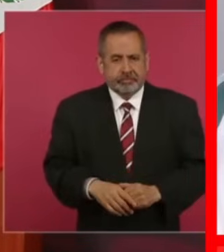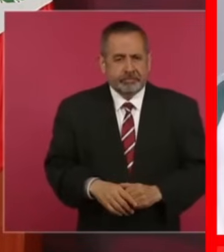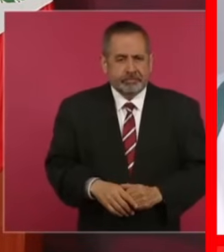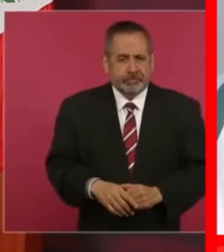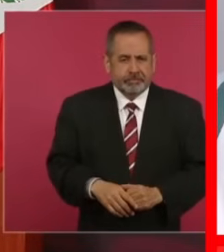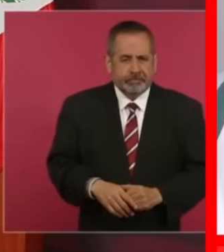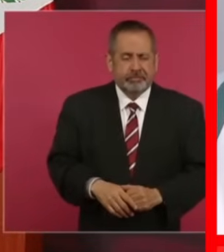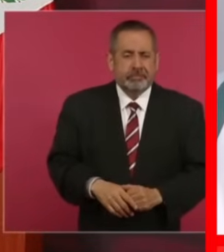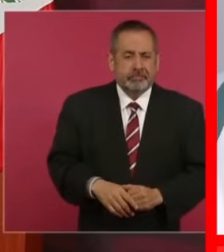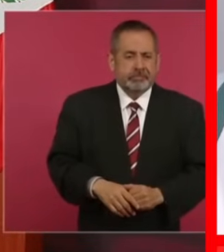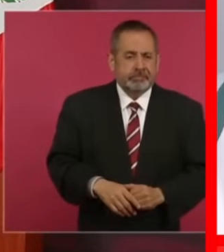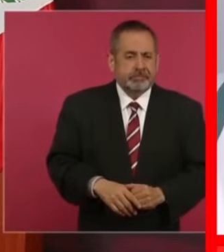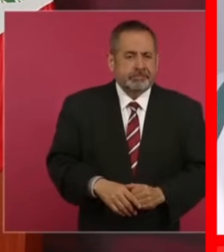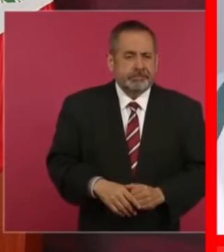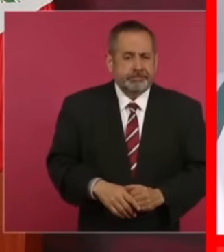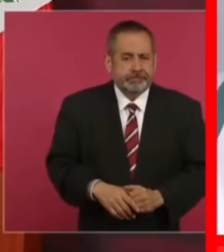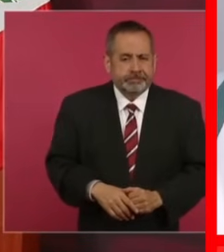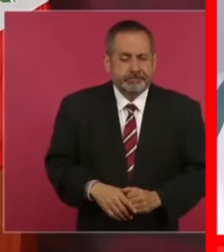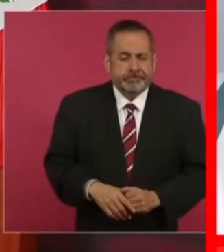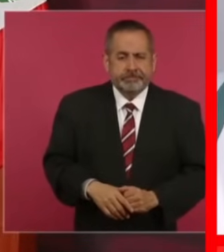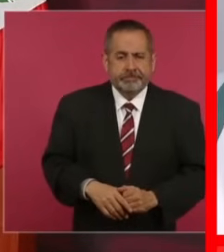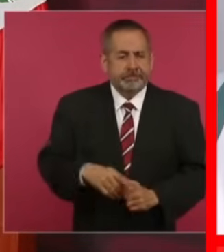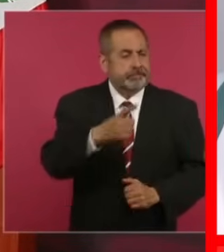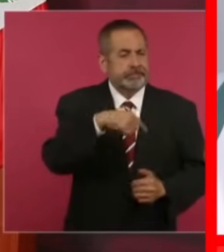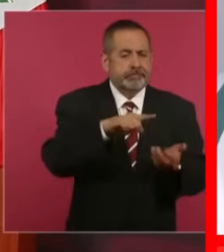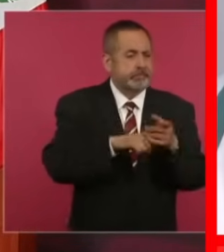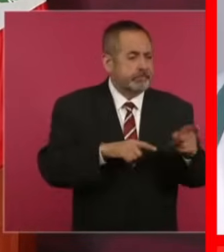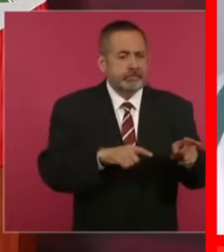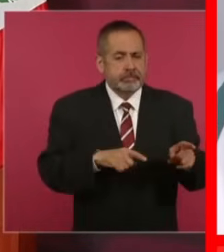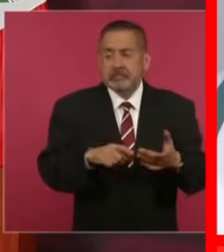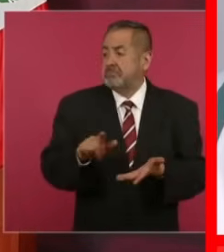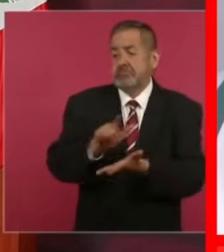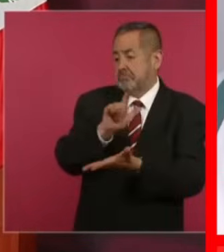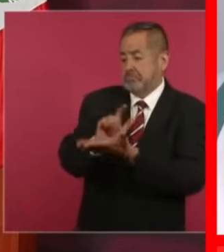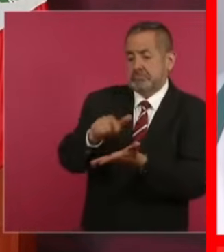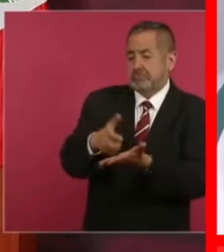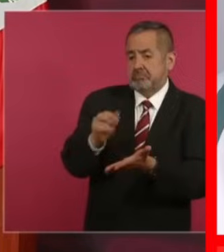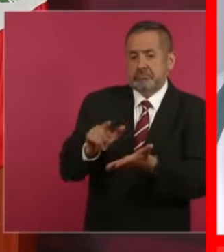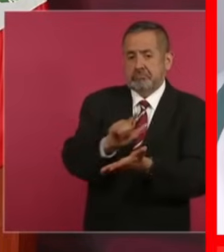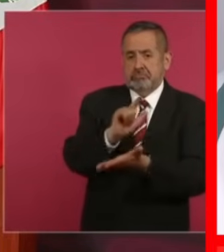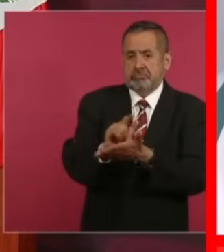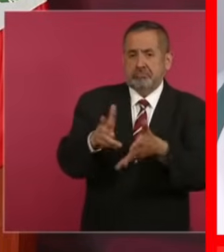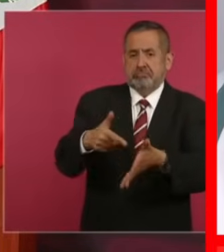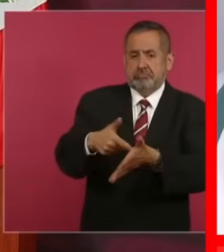eh Pueden decir es que así está en la ley Buenos